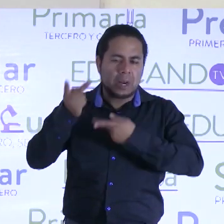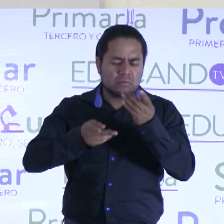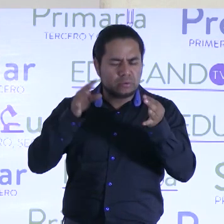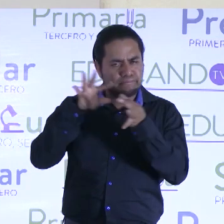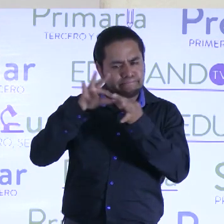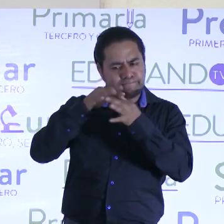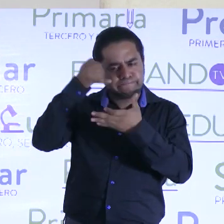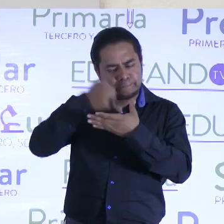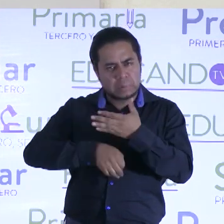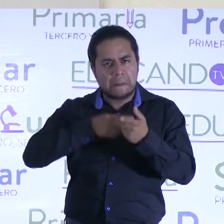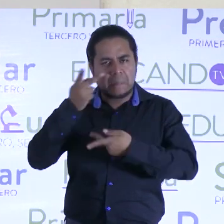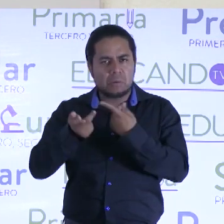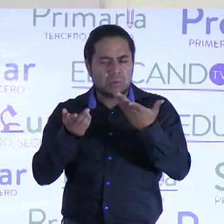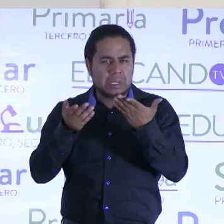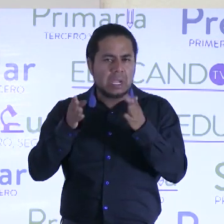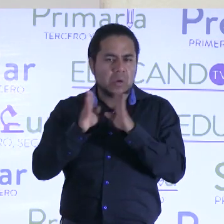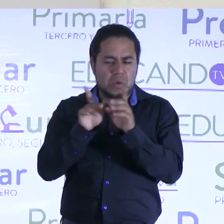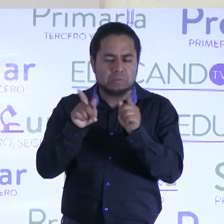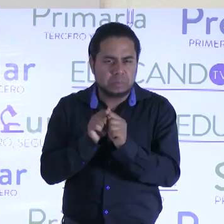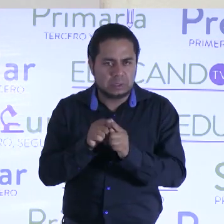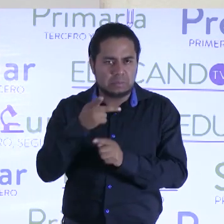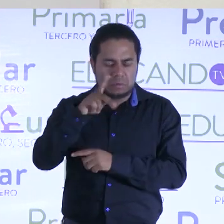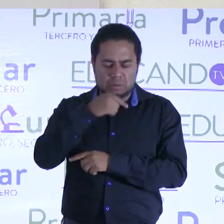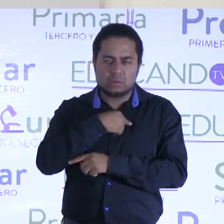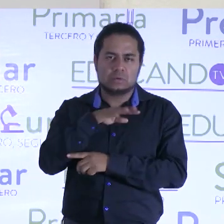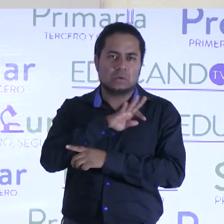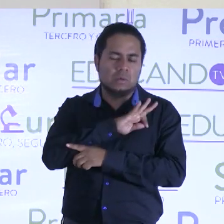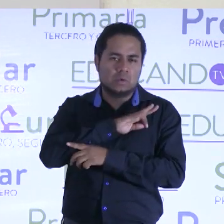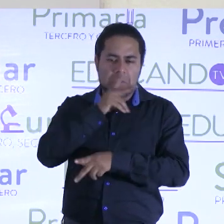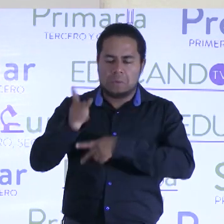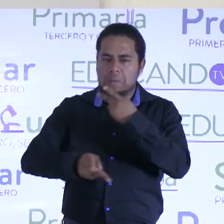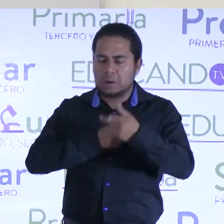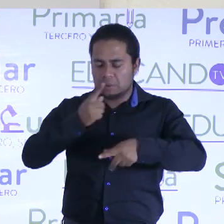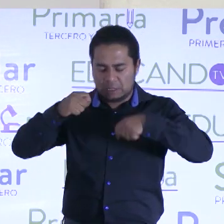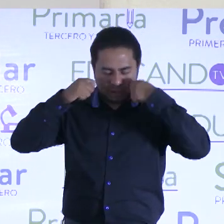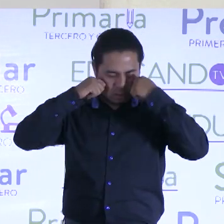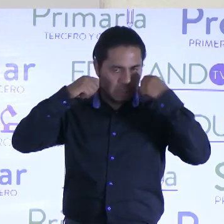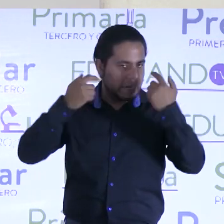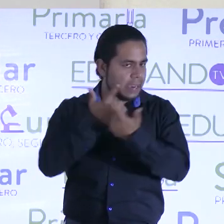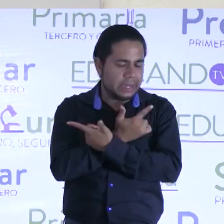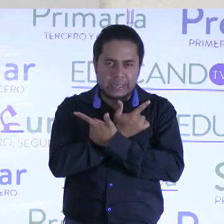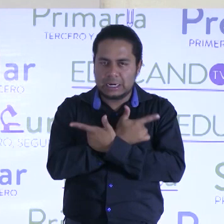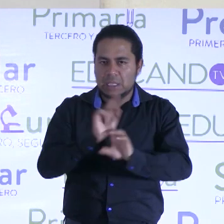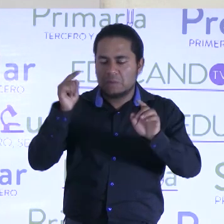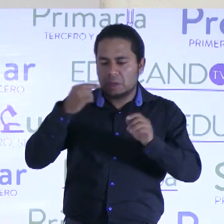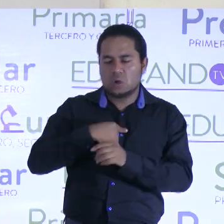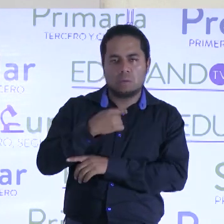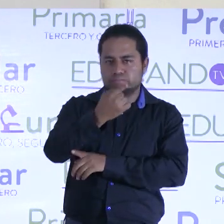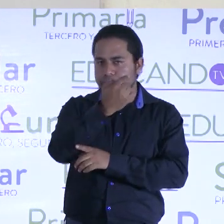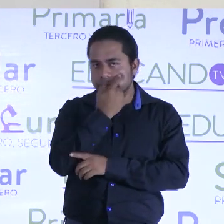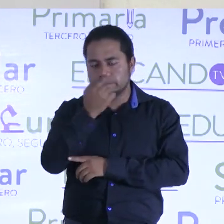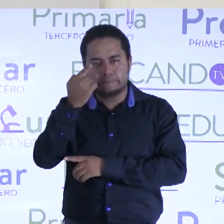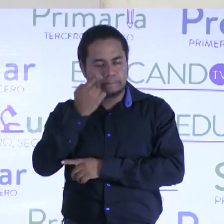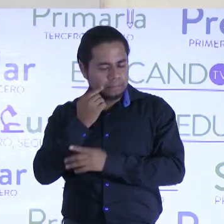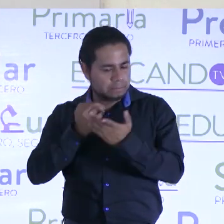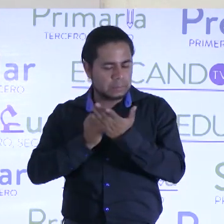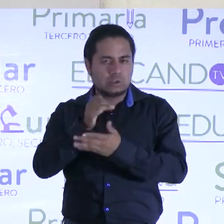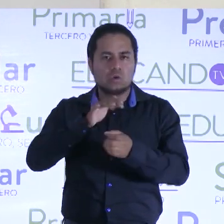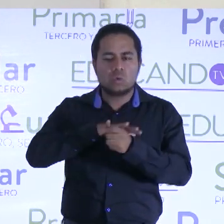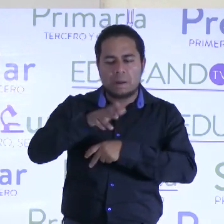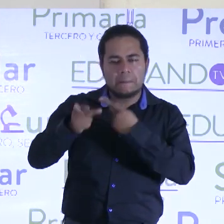una pregunta cerrada, pero puede realizar preguntas de la forma que el entrevistador